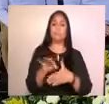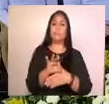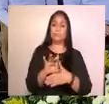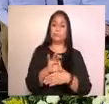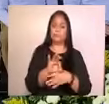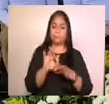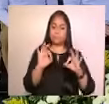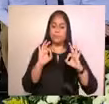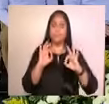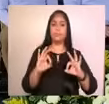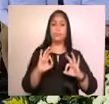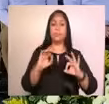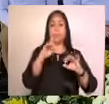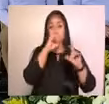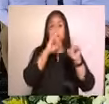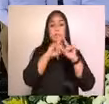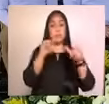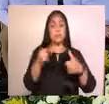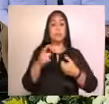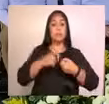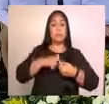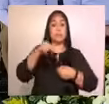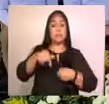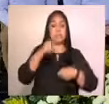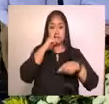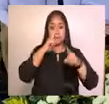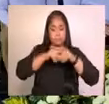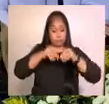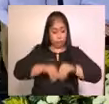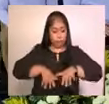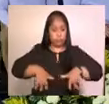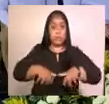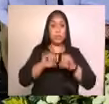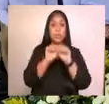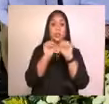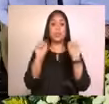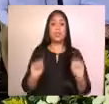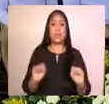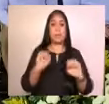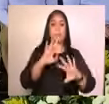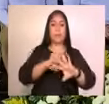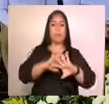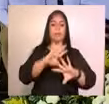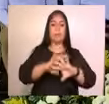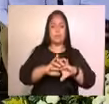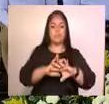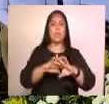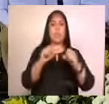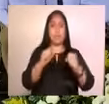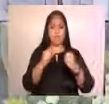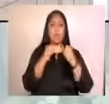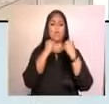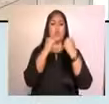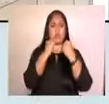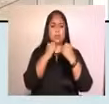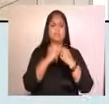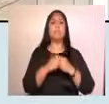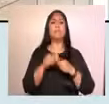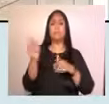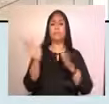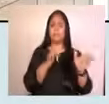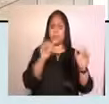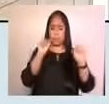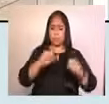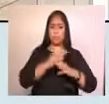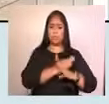adecuadamente y parte fundamental de esta estructura es un sistema penitenciario robusto, capaz de